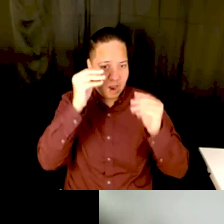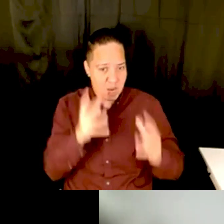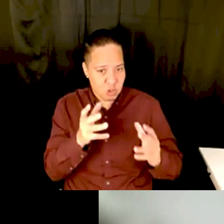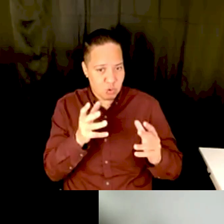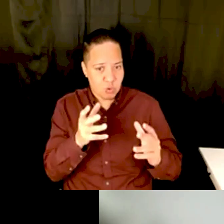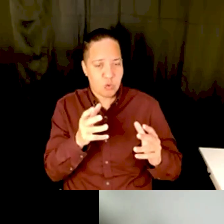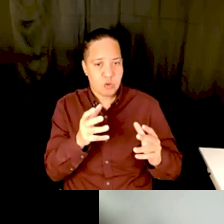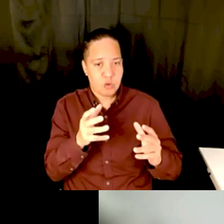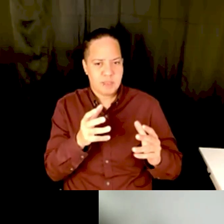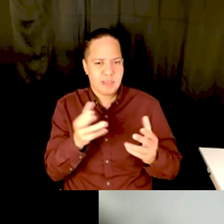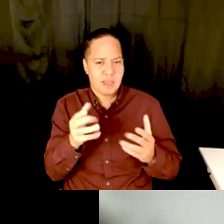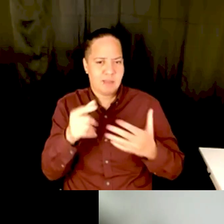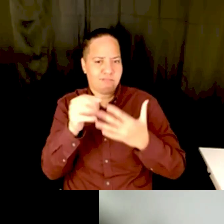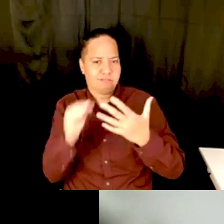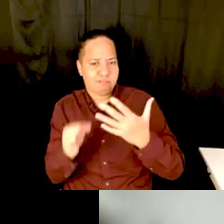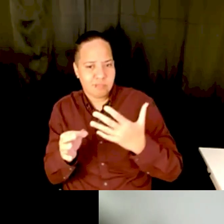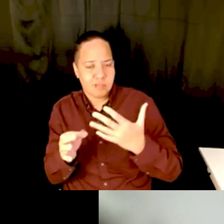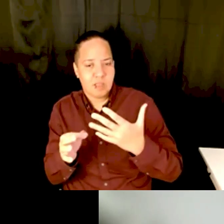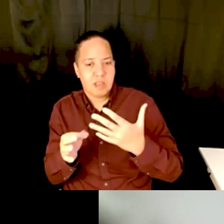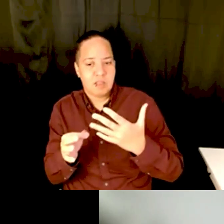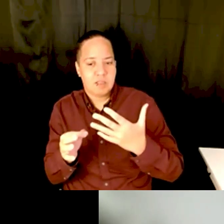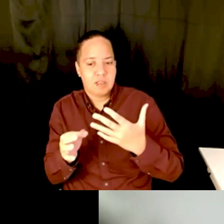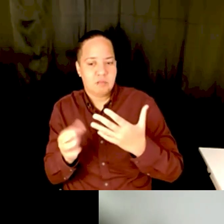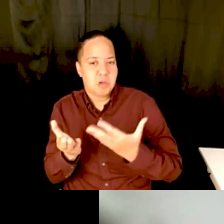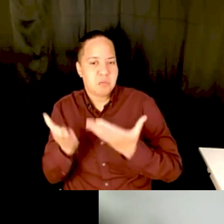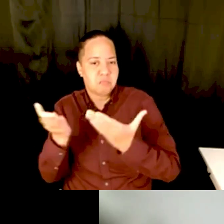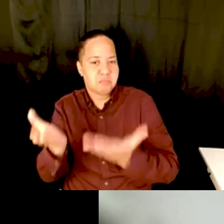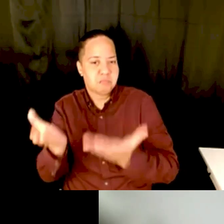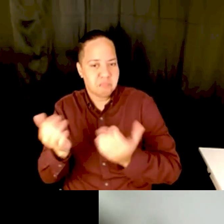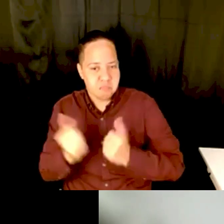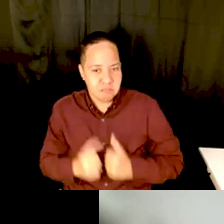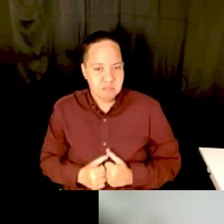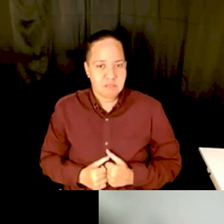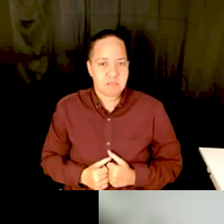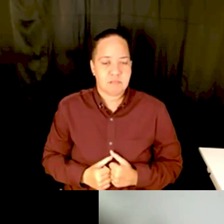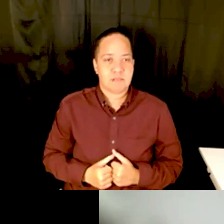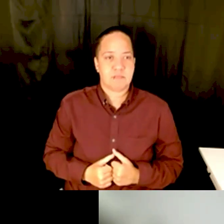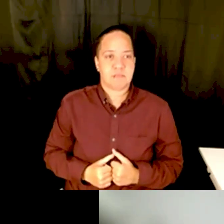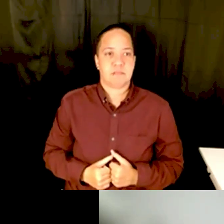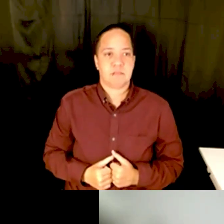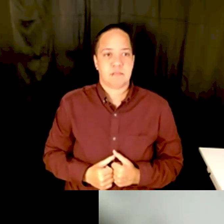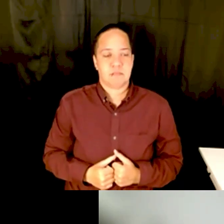Cuando un maestro es el estresor, ¿qué alternativa sugiere?